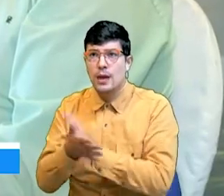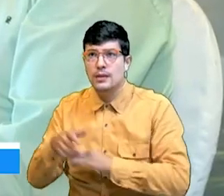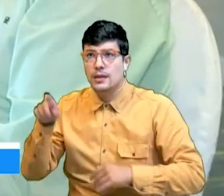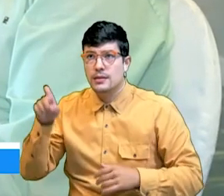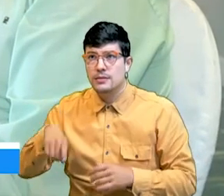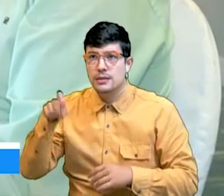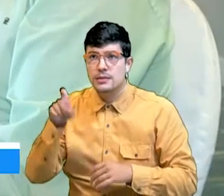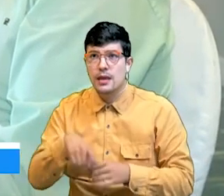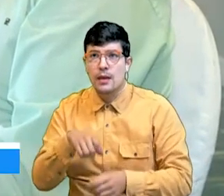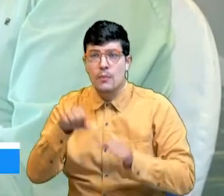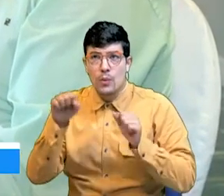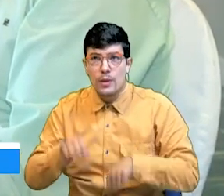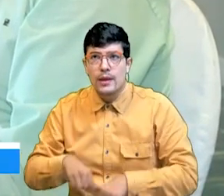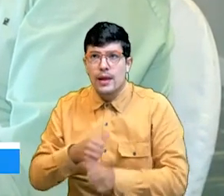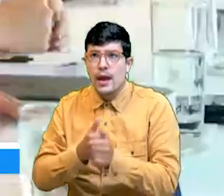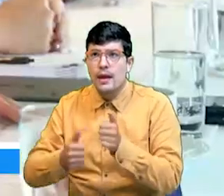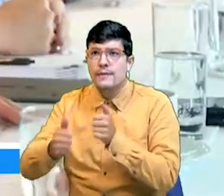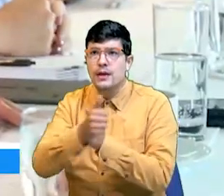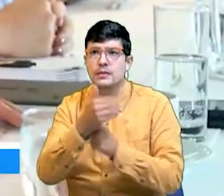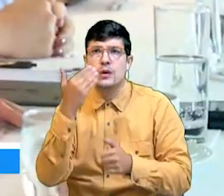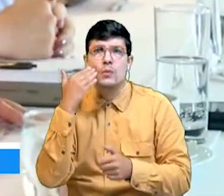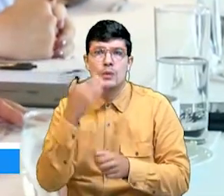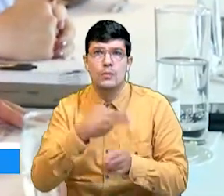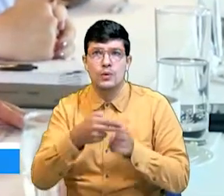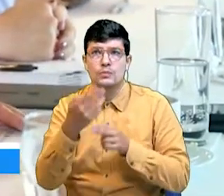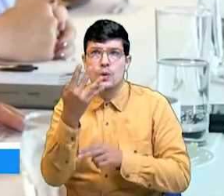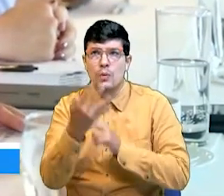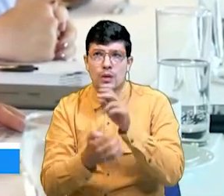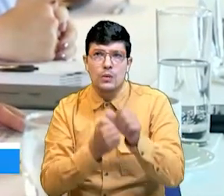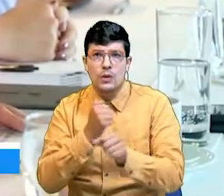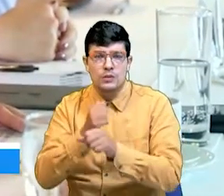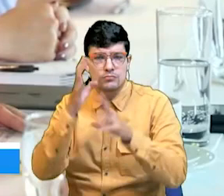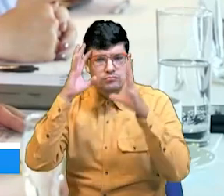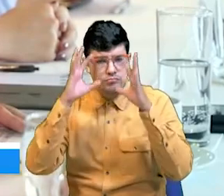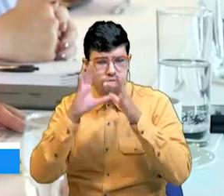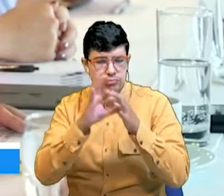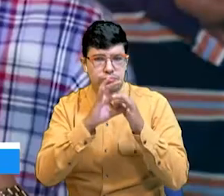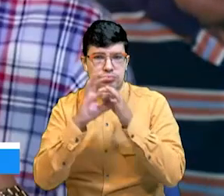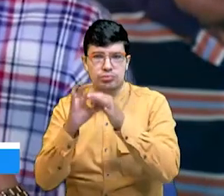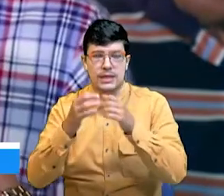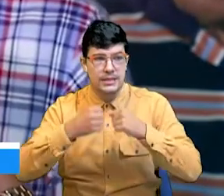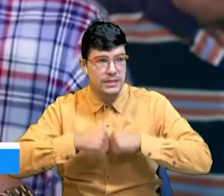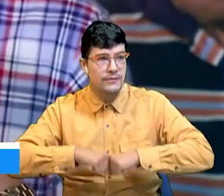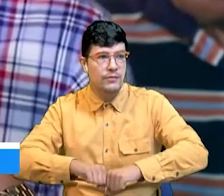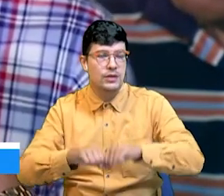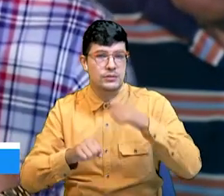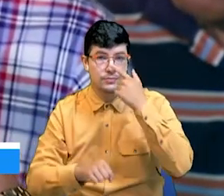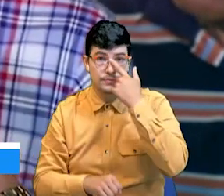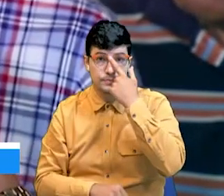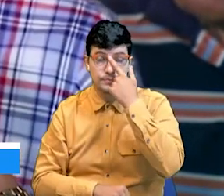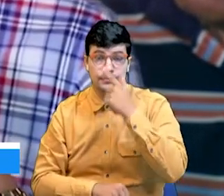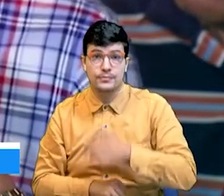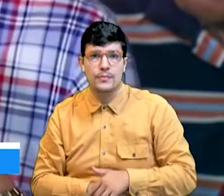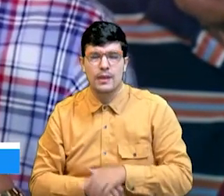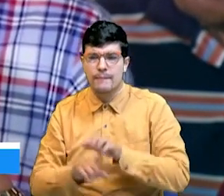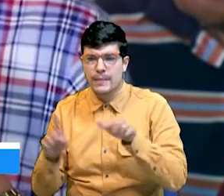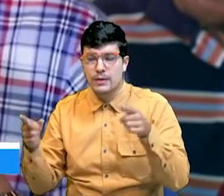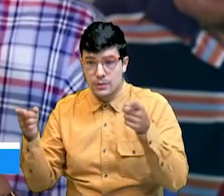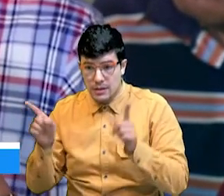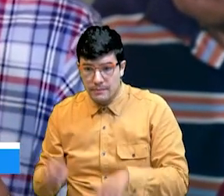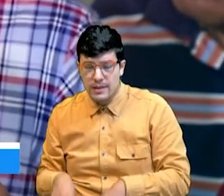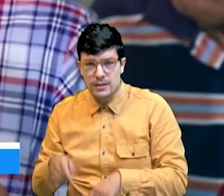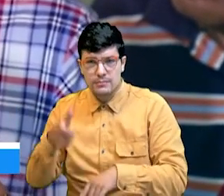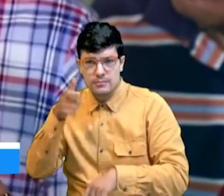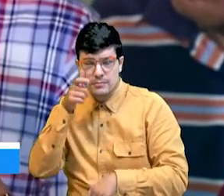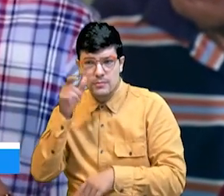de avanzar en estos cuatro años articulando esfuerzos pero también a ejercer ese control político